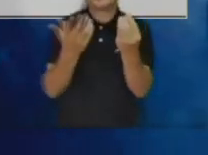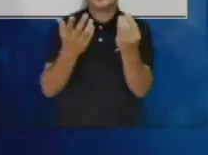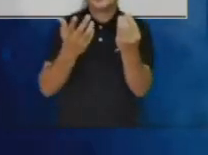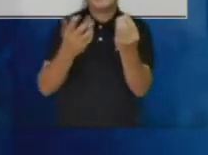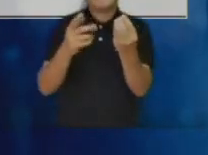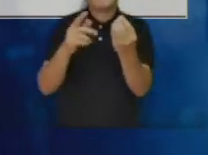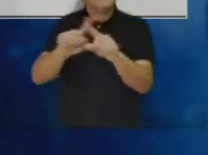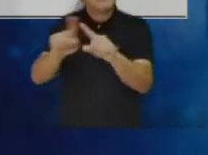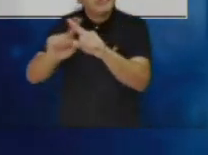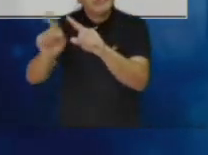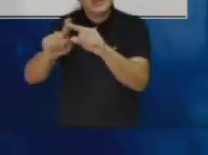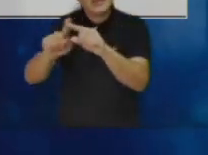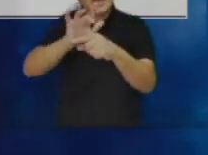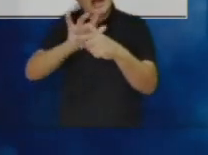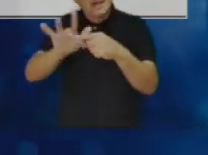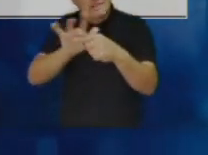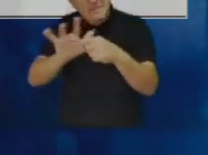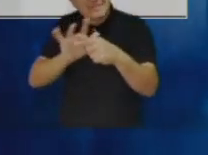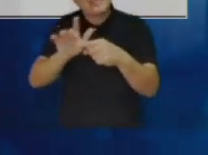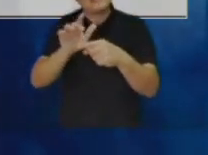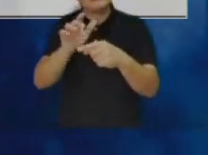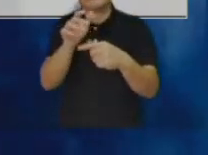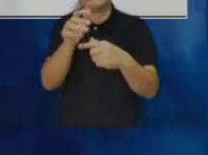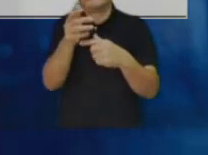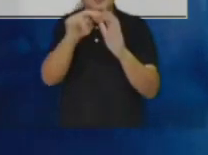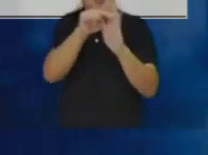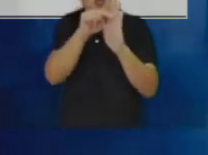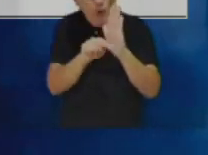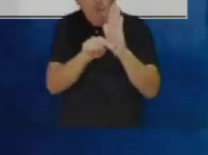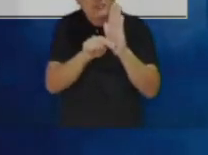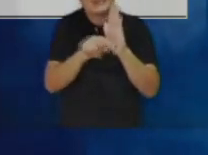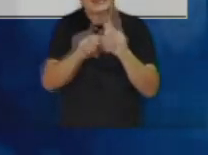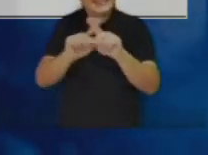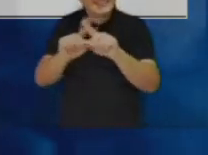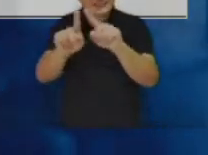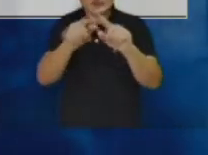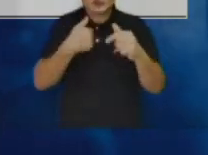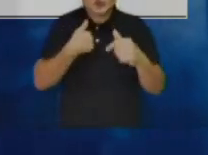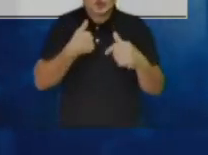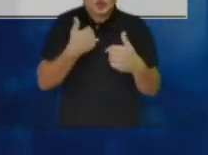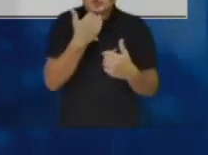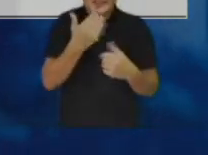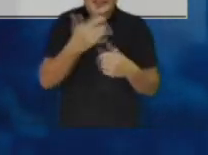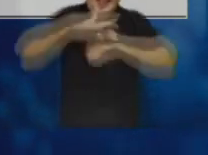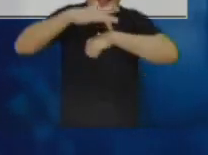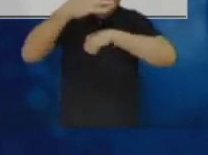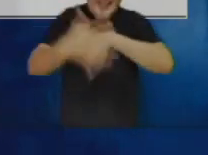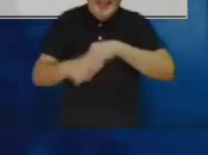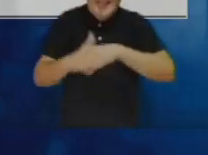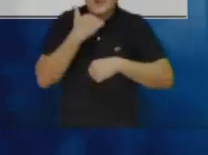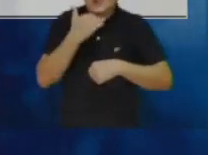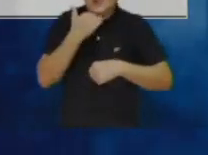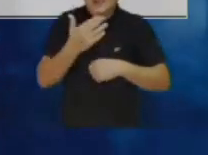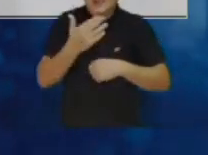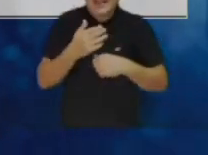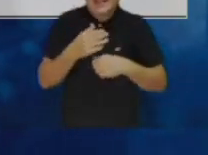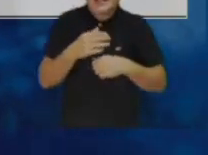que aplicamos. No sé si ya estoy un poquito tarde o demorada mi presentación, no lo